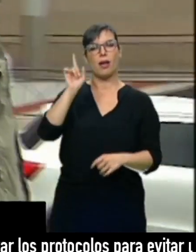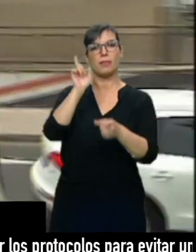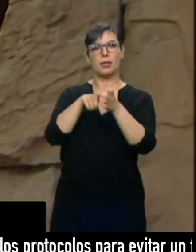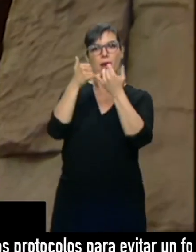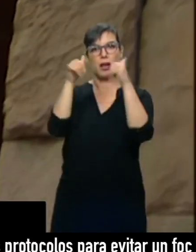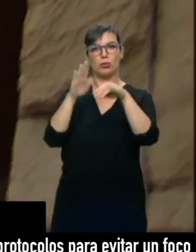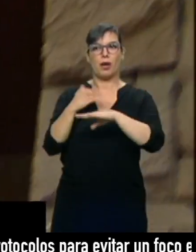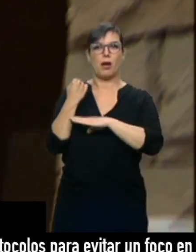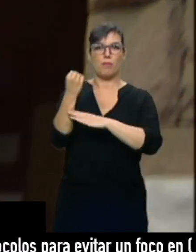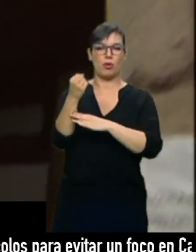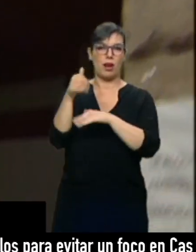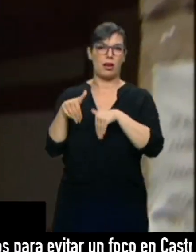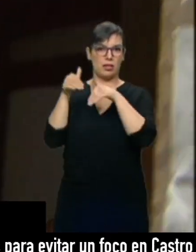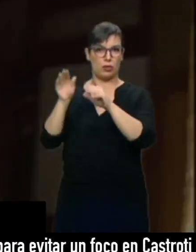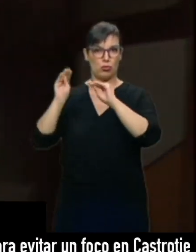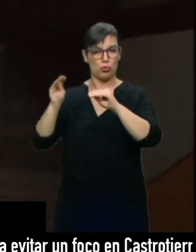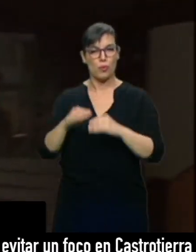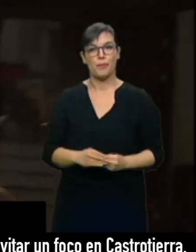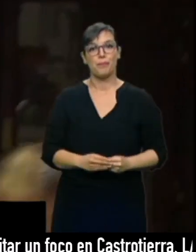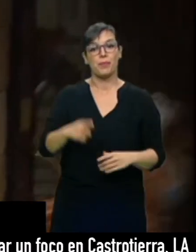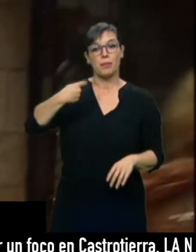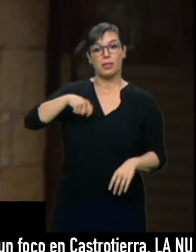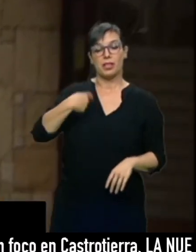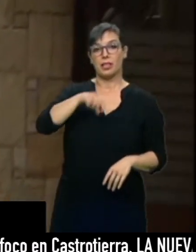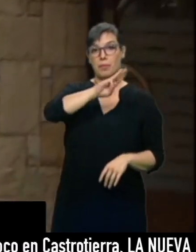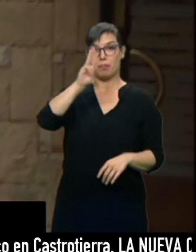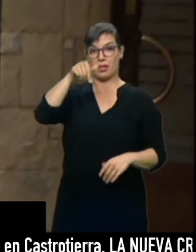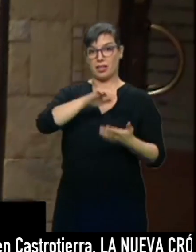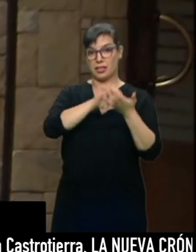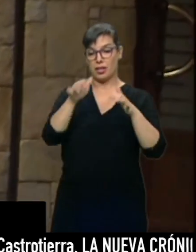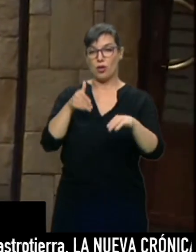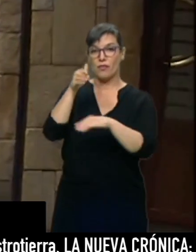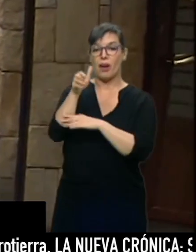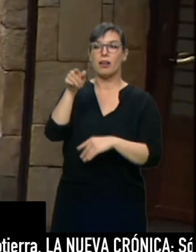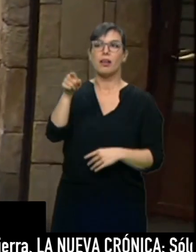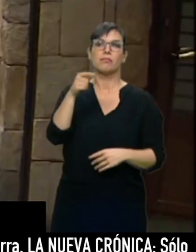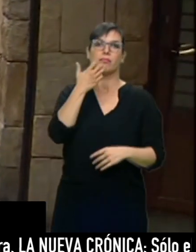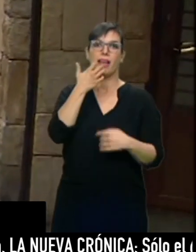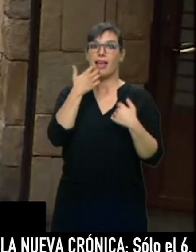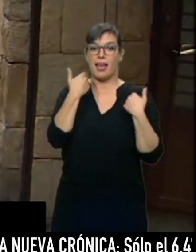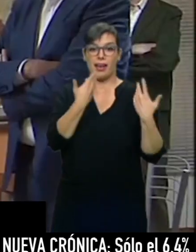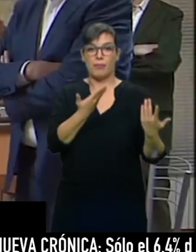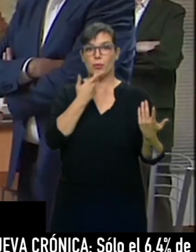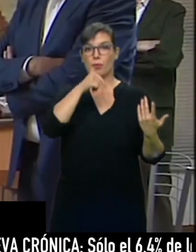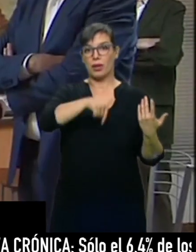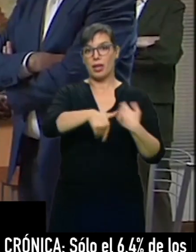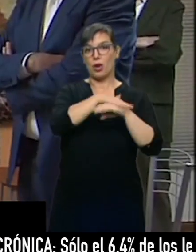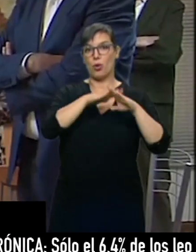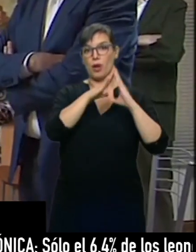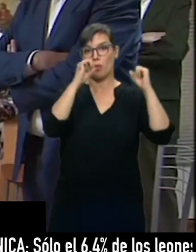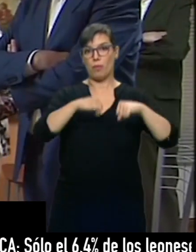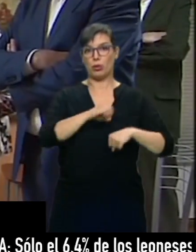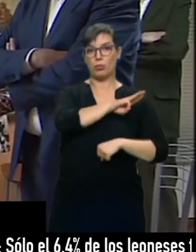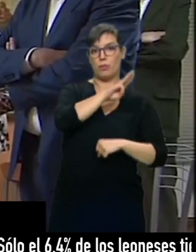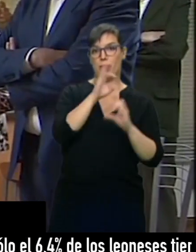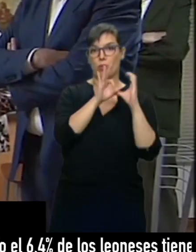apoyar al candidato Carlos Iturgaiz. El presidente de los populares en Castilla y León ha puesto como ejemplo el pacto de gobierno entre PP y